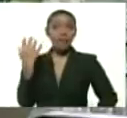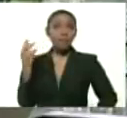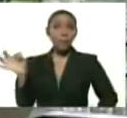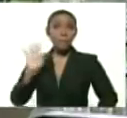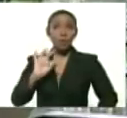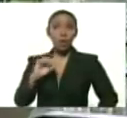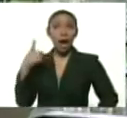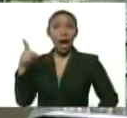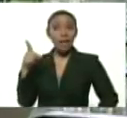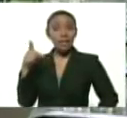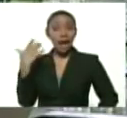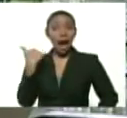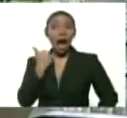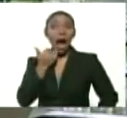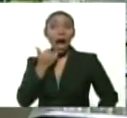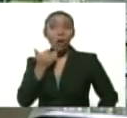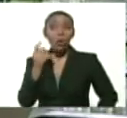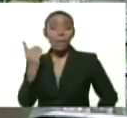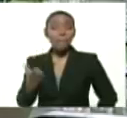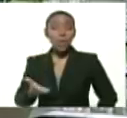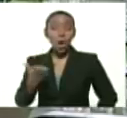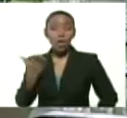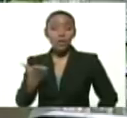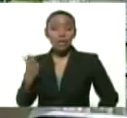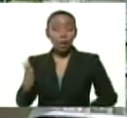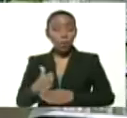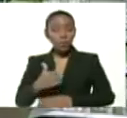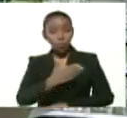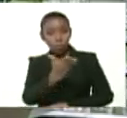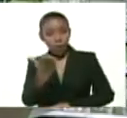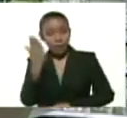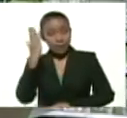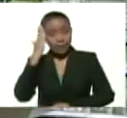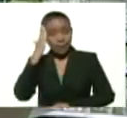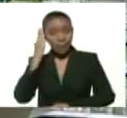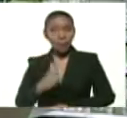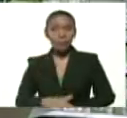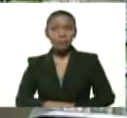Y hay algo que es muy importante compartir con ustedes.